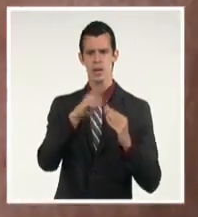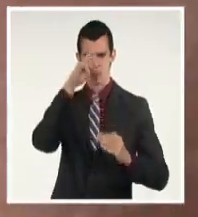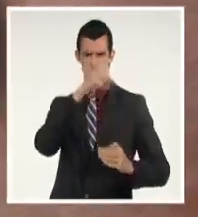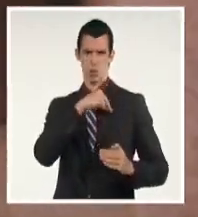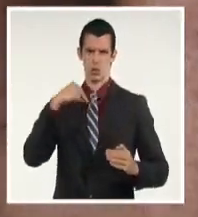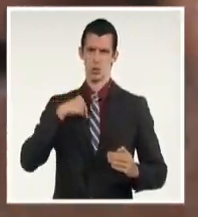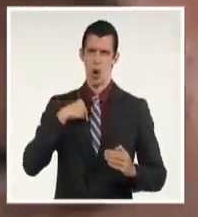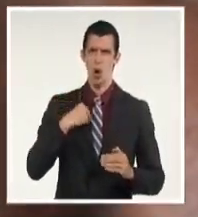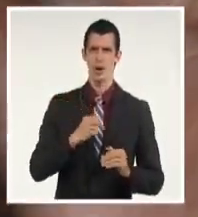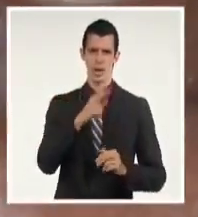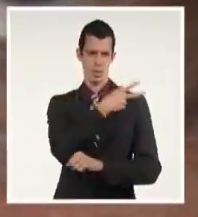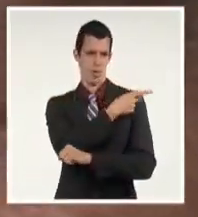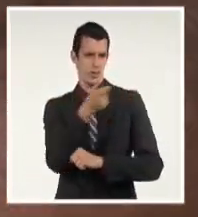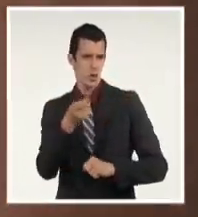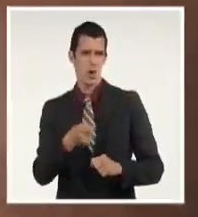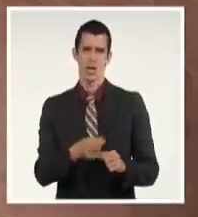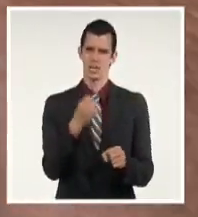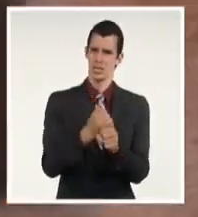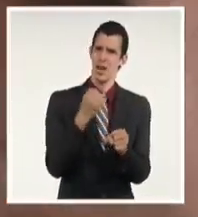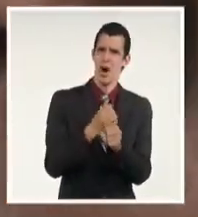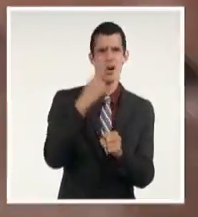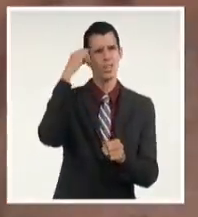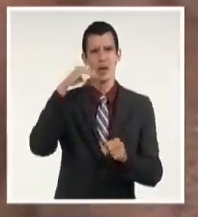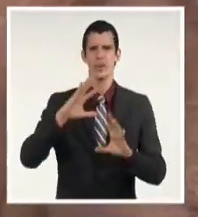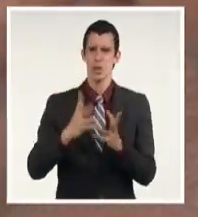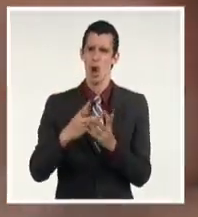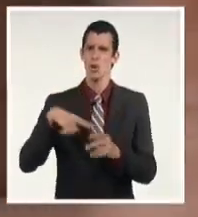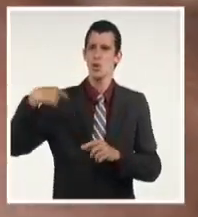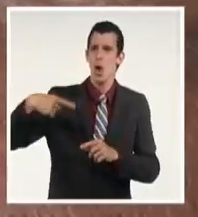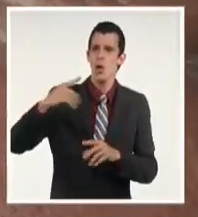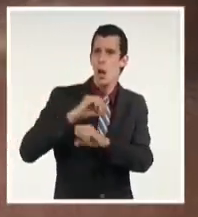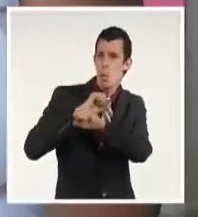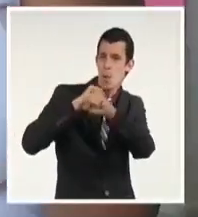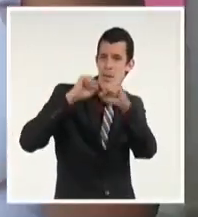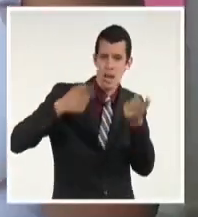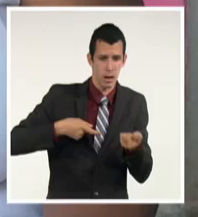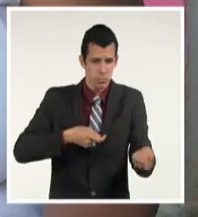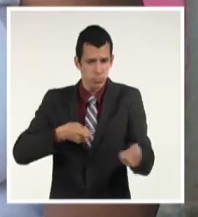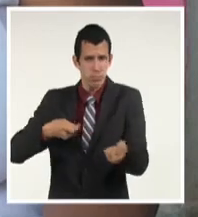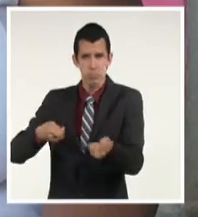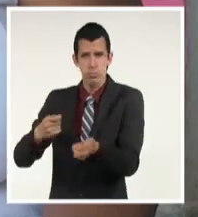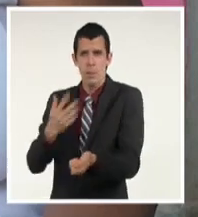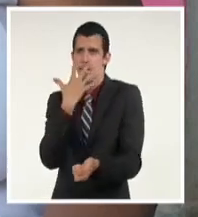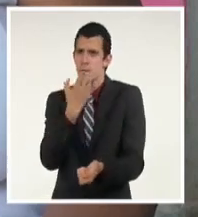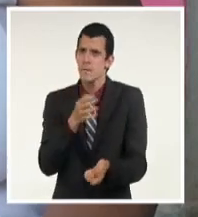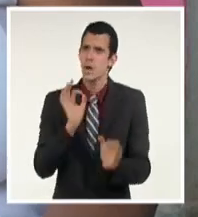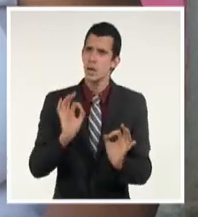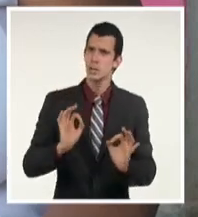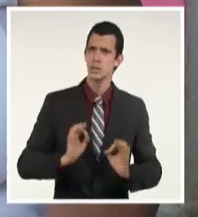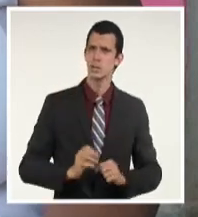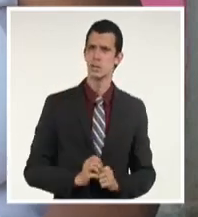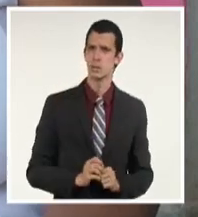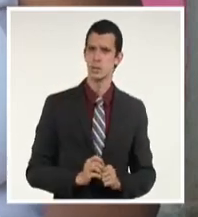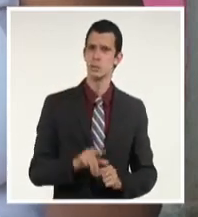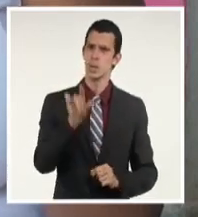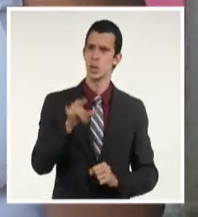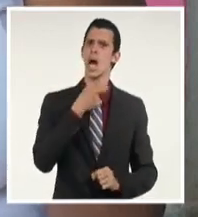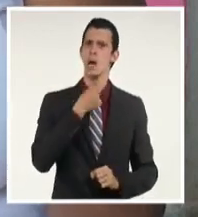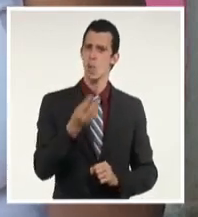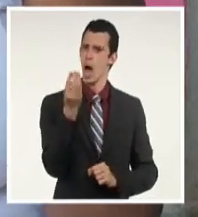enseñan. Hay tantos trabajadores de comunales que le tienen amor a su trabajo. Hay tantos bodegueros.